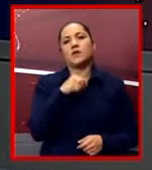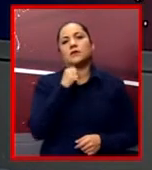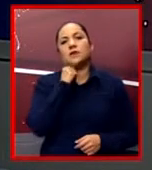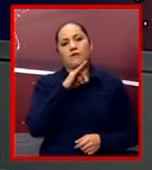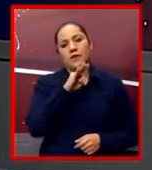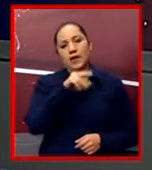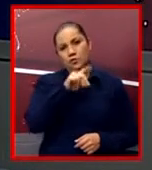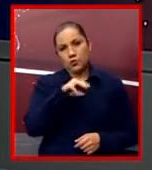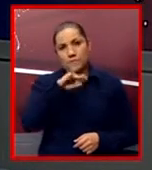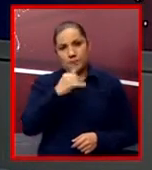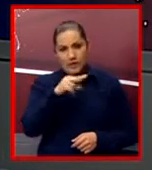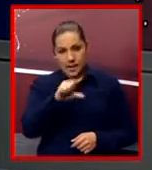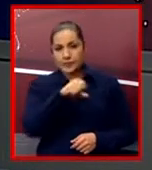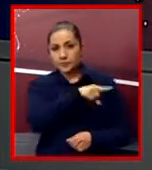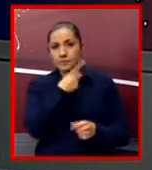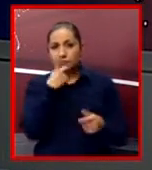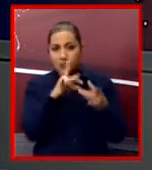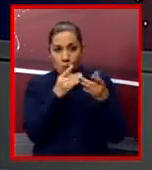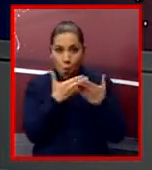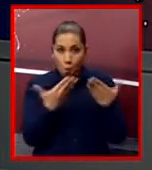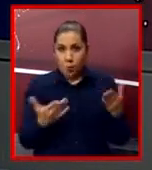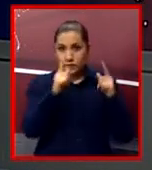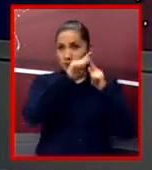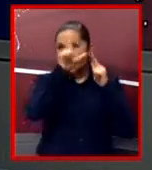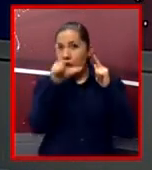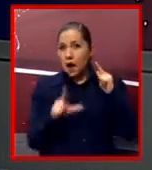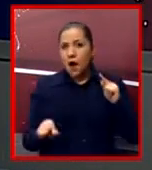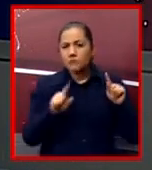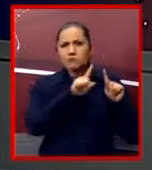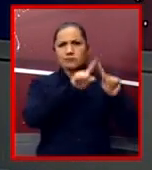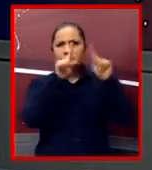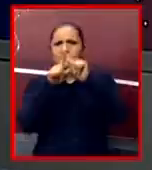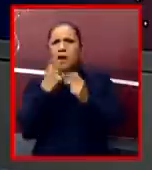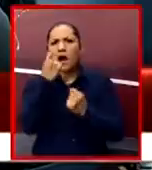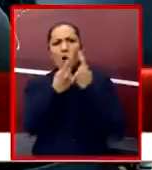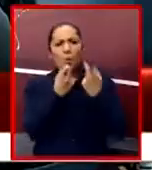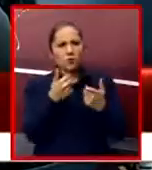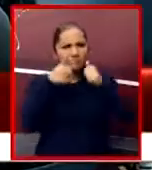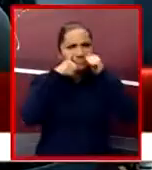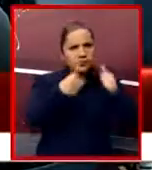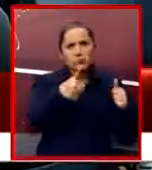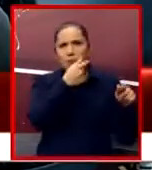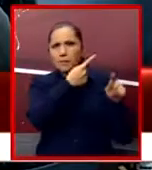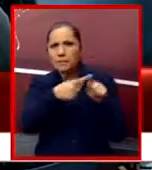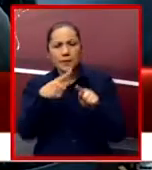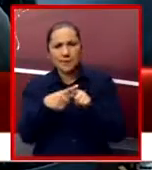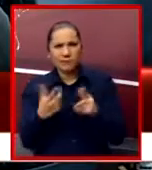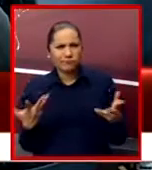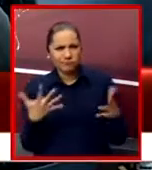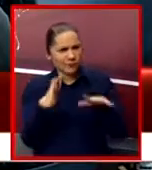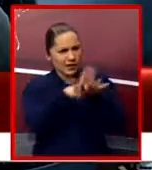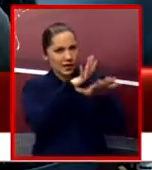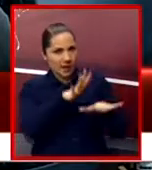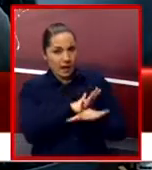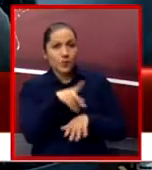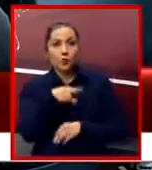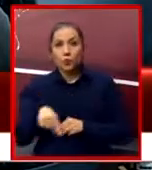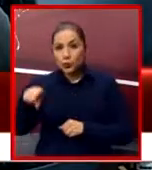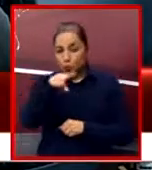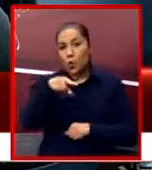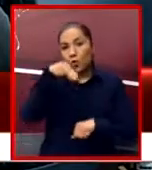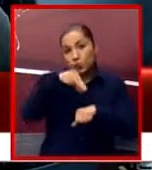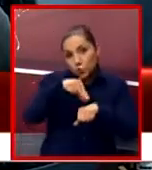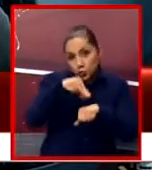hay una situación de desmantelamiento a nivel nacional, pues hay una carga burocrática para los doctores, así como una formación deficiente de